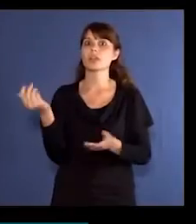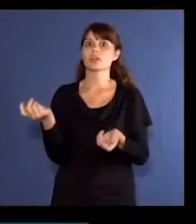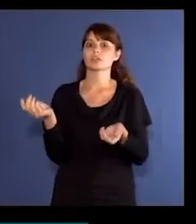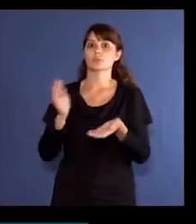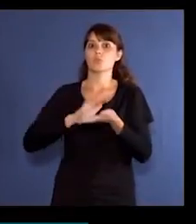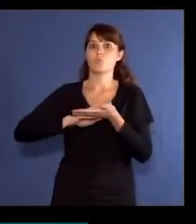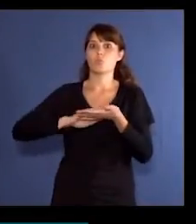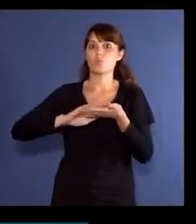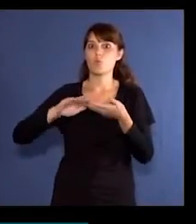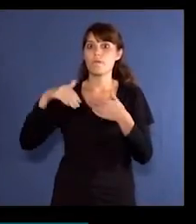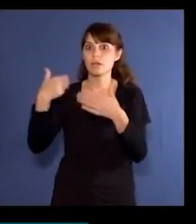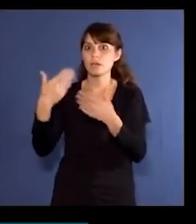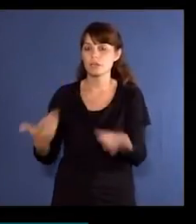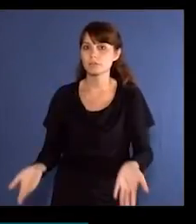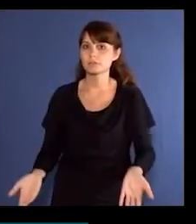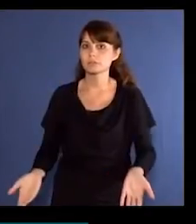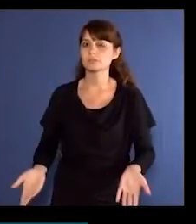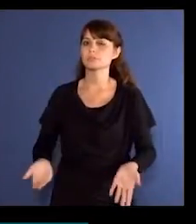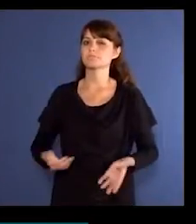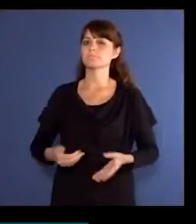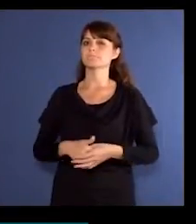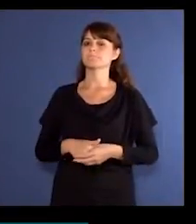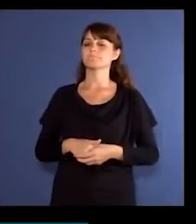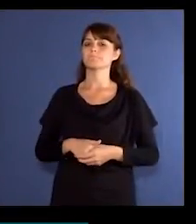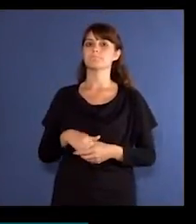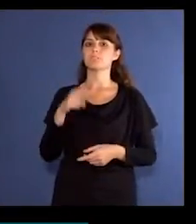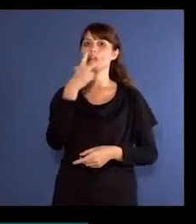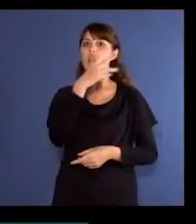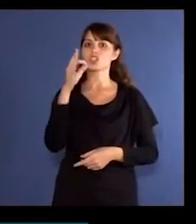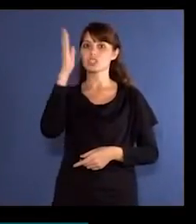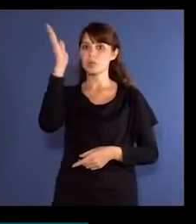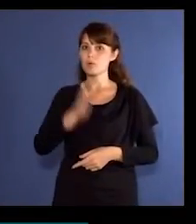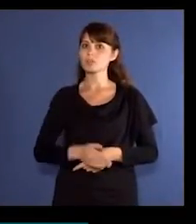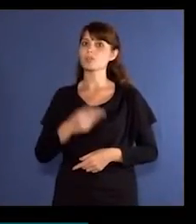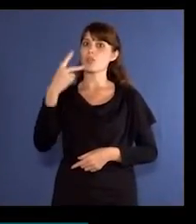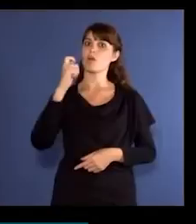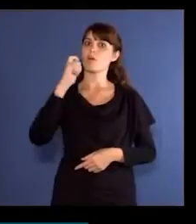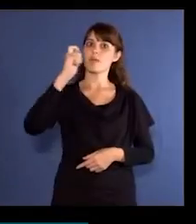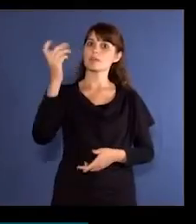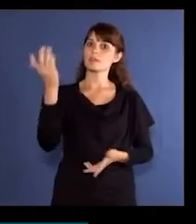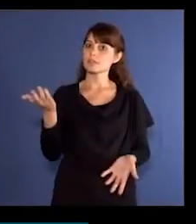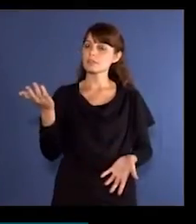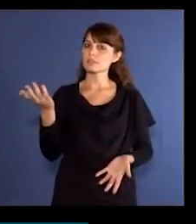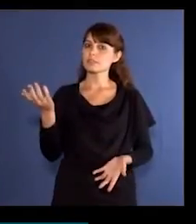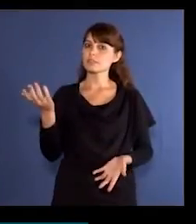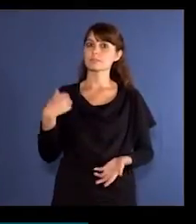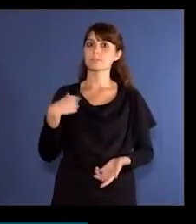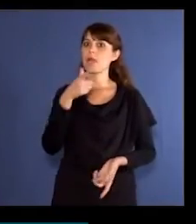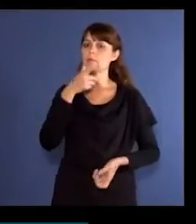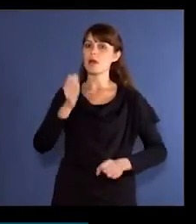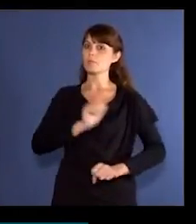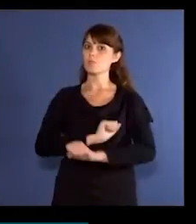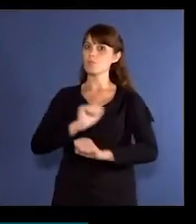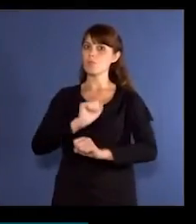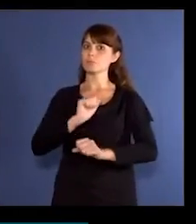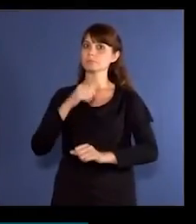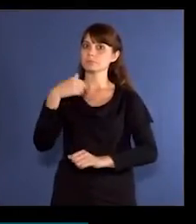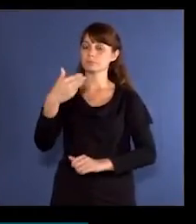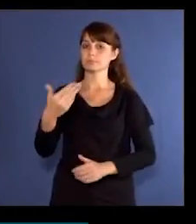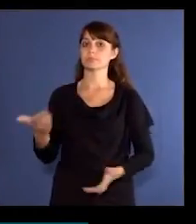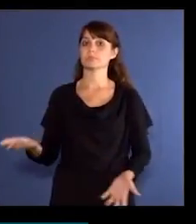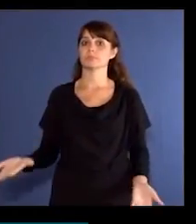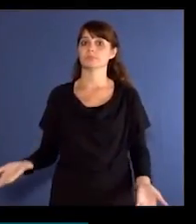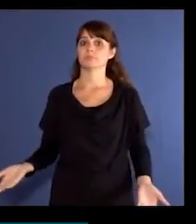renovación, el 80% a 2 meses. O sea que es una bomba de tiempo que se va a seguir renovando